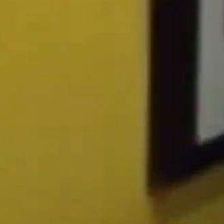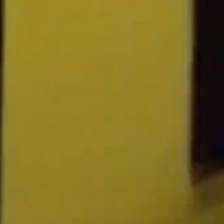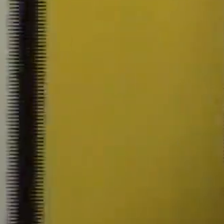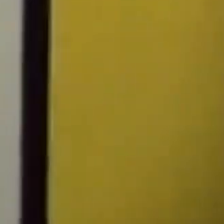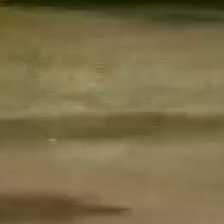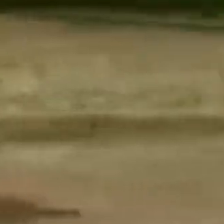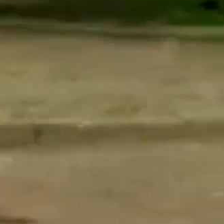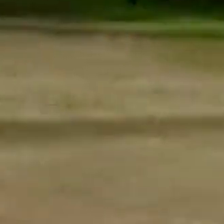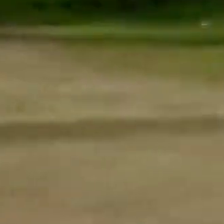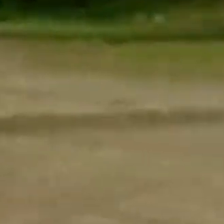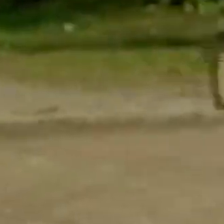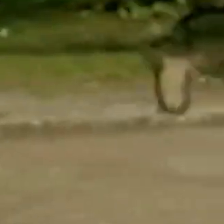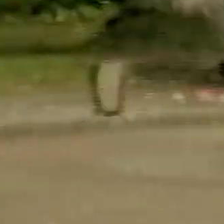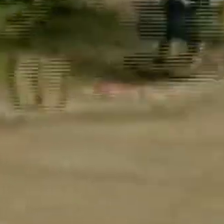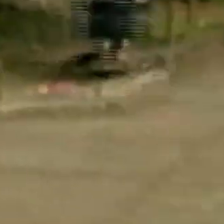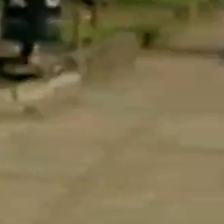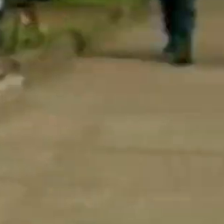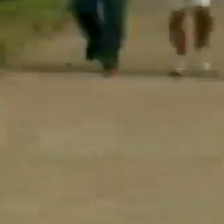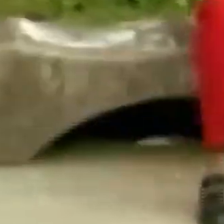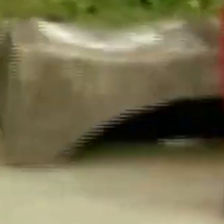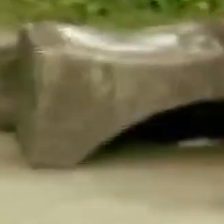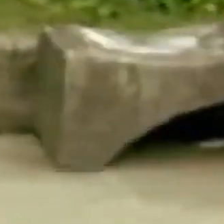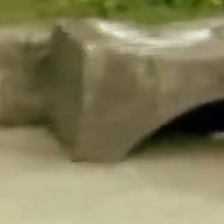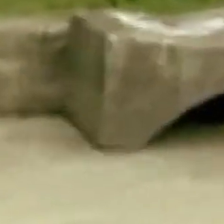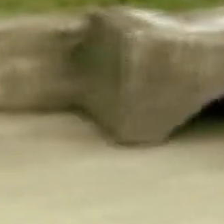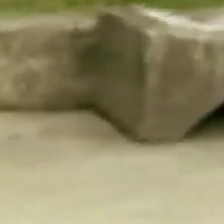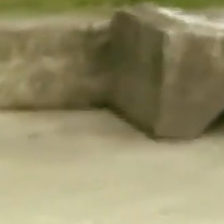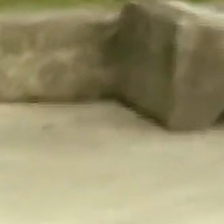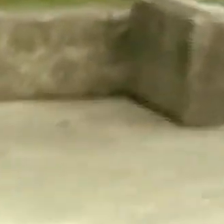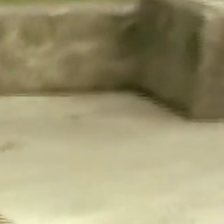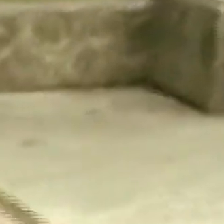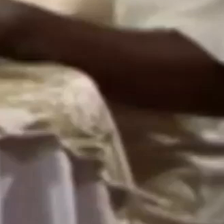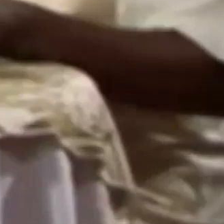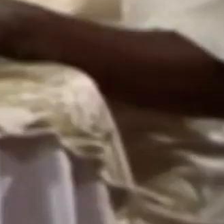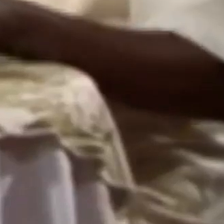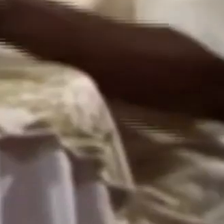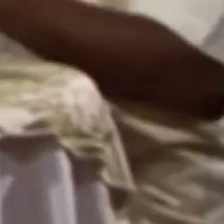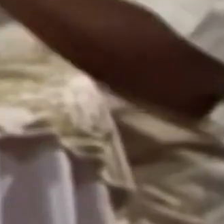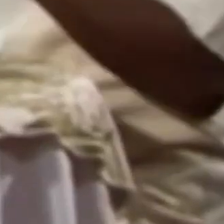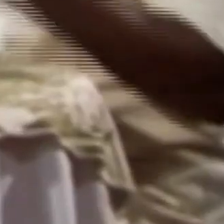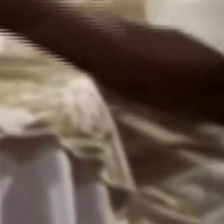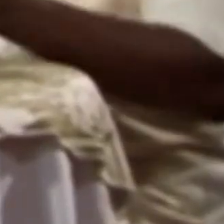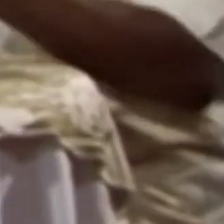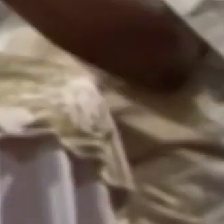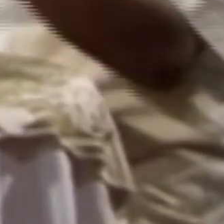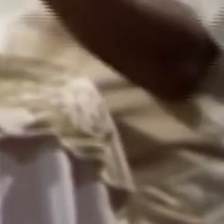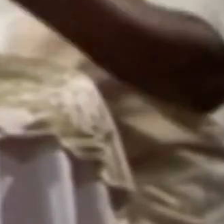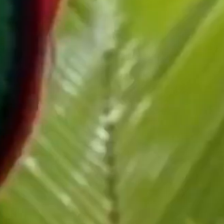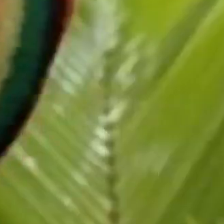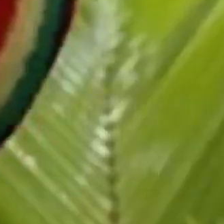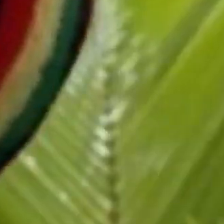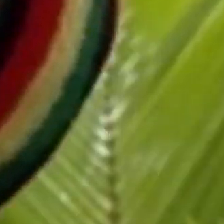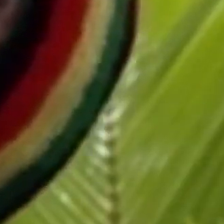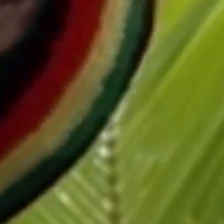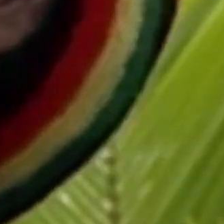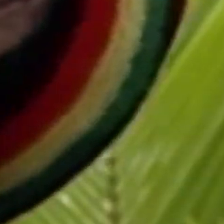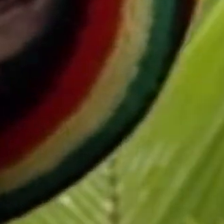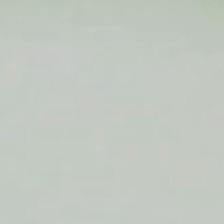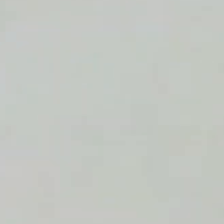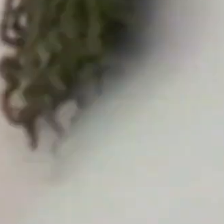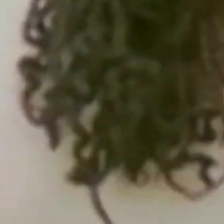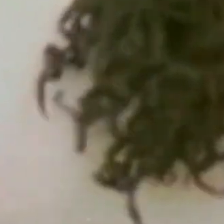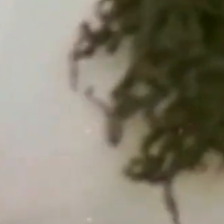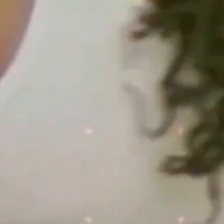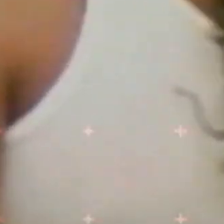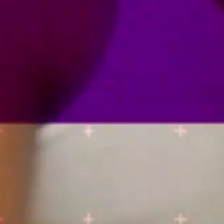Duncan, su obra y su historia. Miércoles 25 de agosto, 8:30 de la noche. Con repetición,